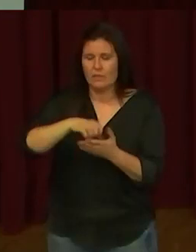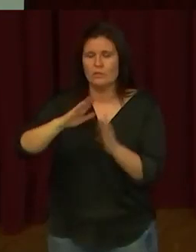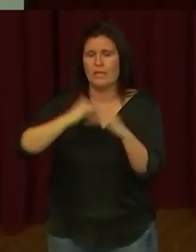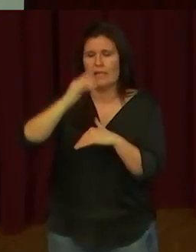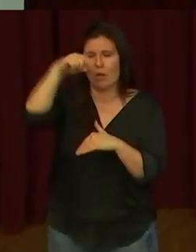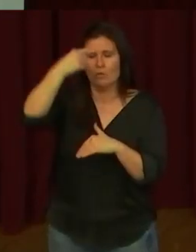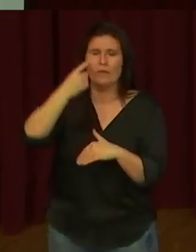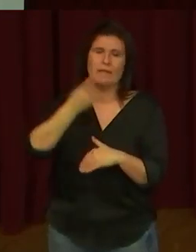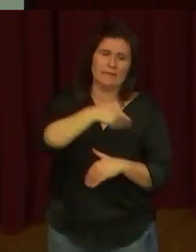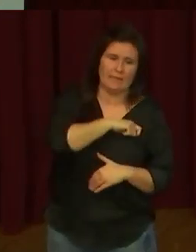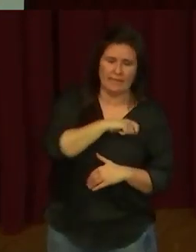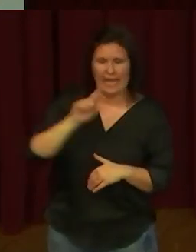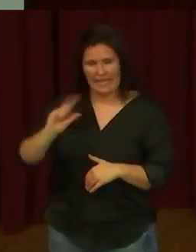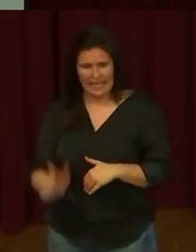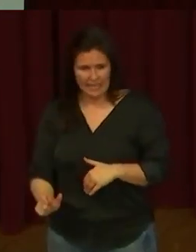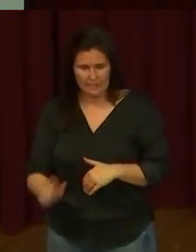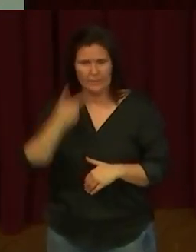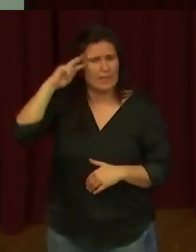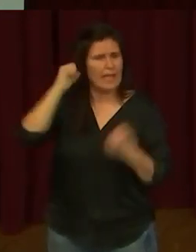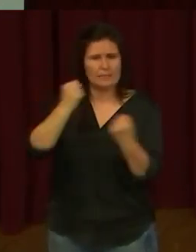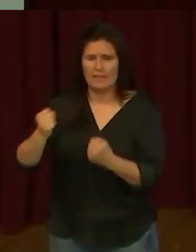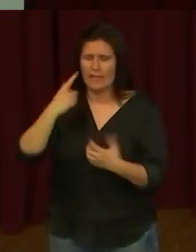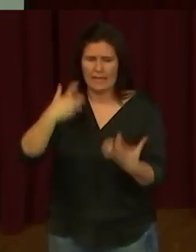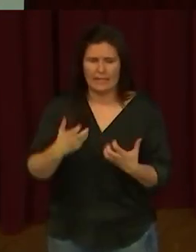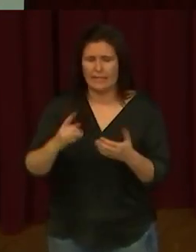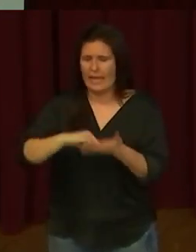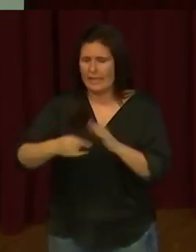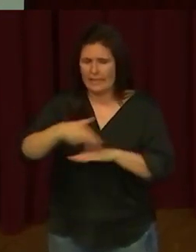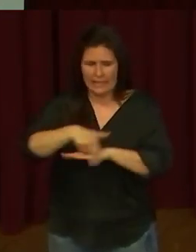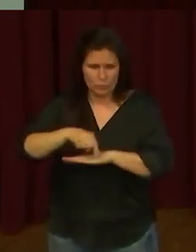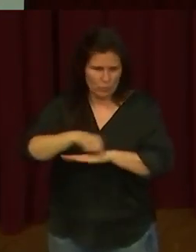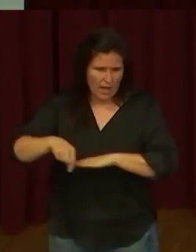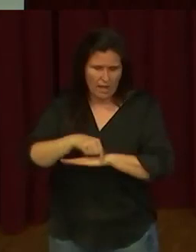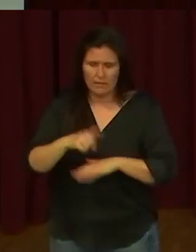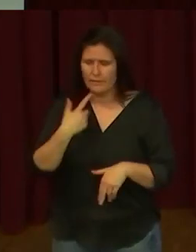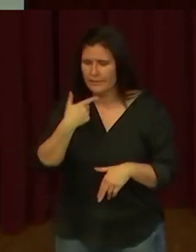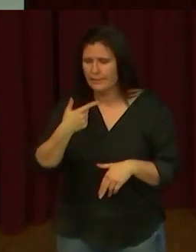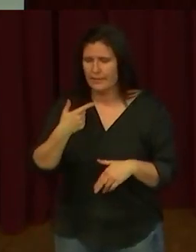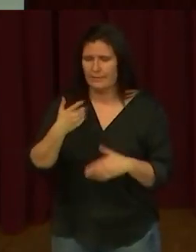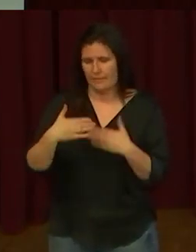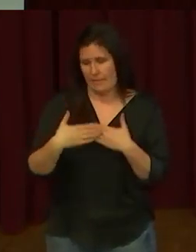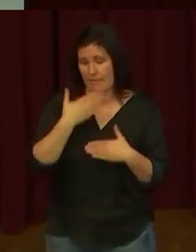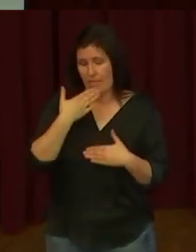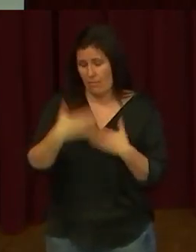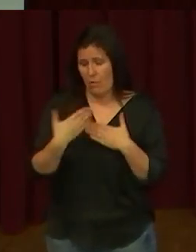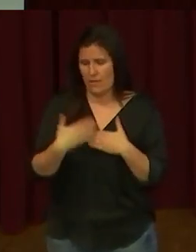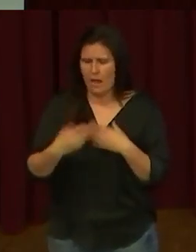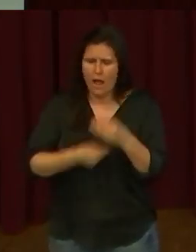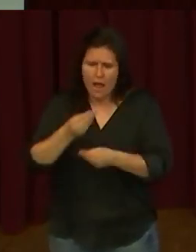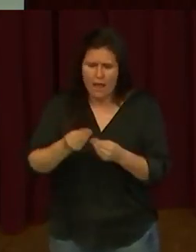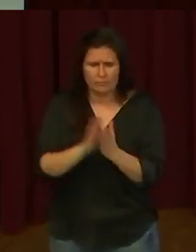de españa e italia experta en arte y arquitectura de la era moderna ha publicado en torno a un centenar de estudios científicos